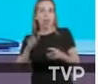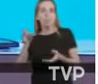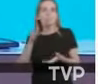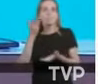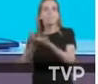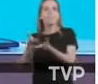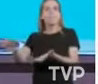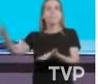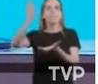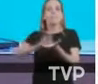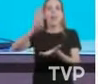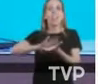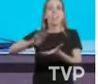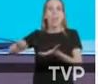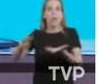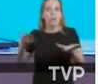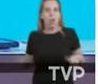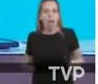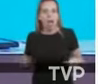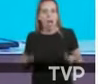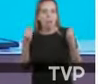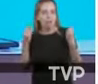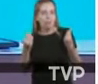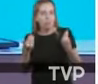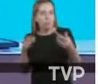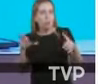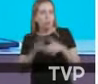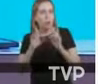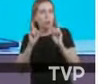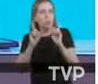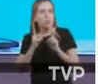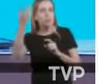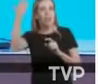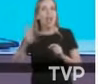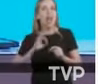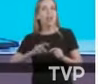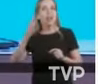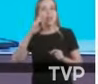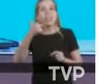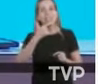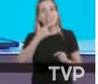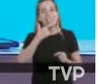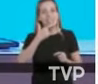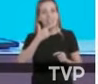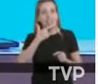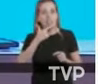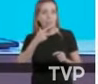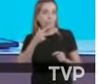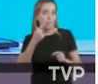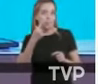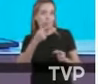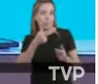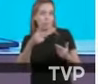la deuda contraída con el fondo la contrajo inmediatamente después de haber ganado unas elecciones en el año 2017. Con